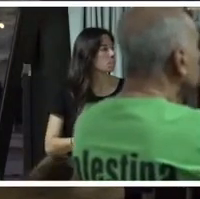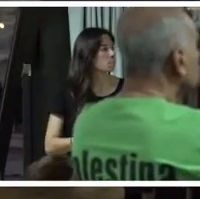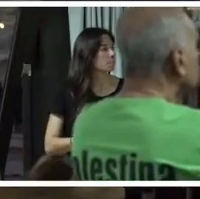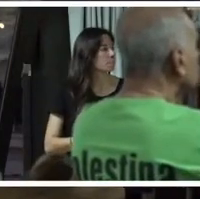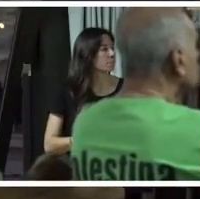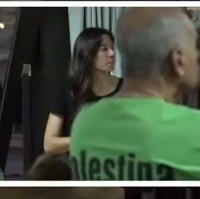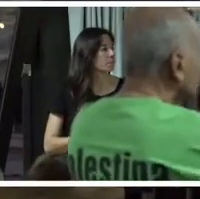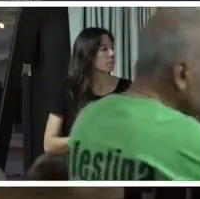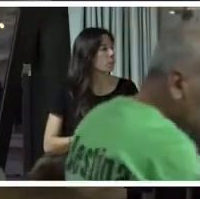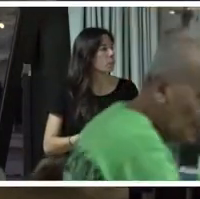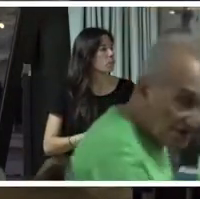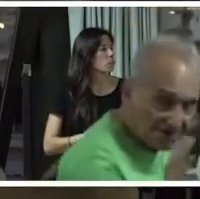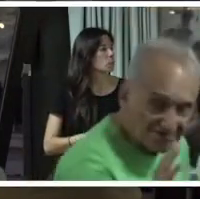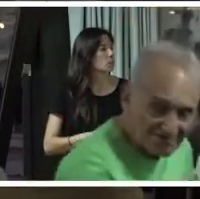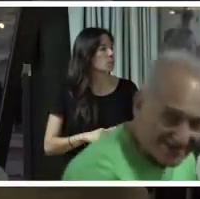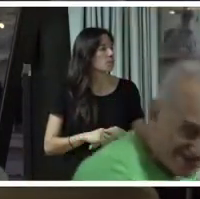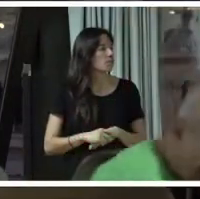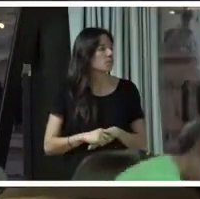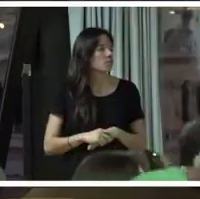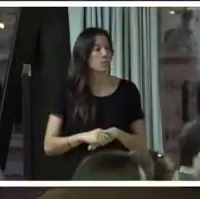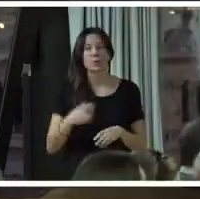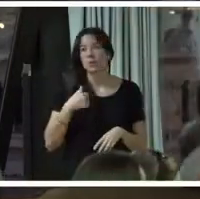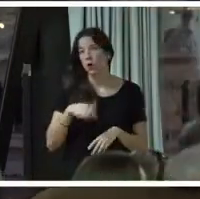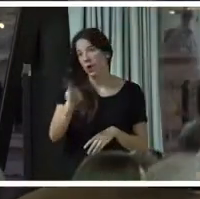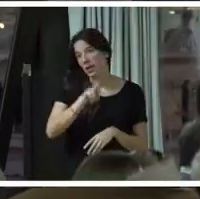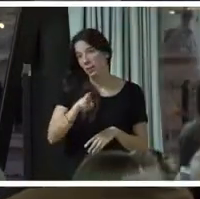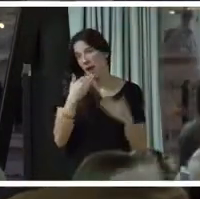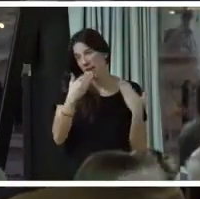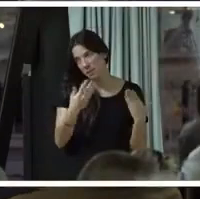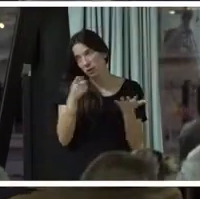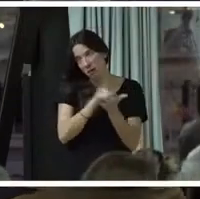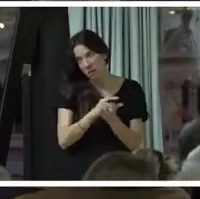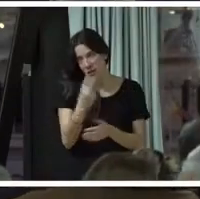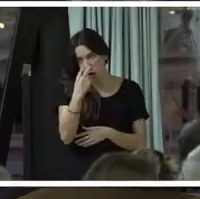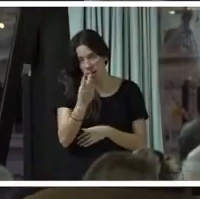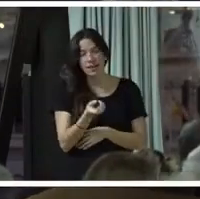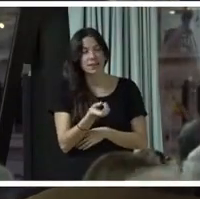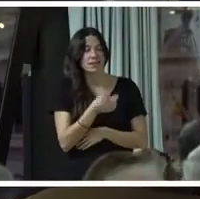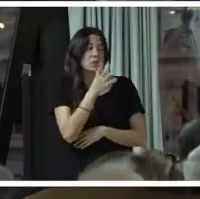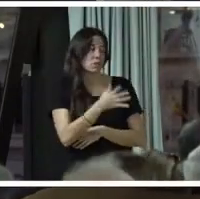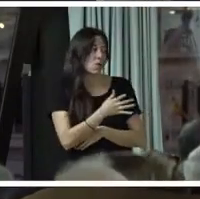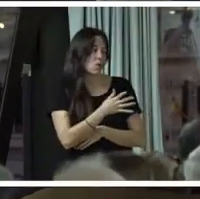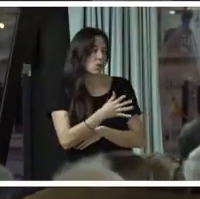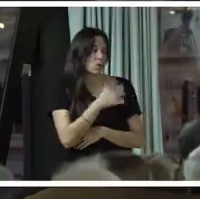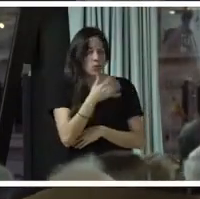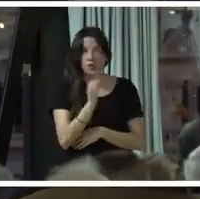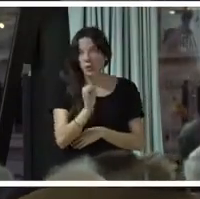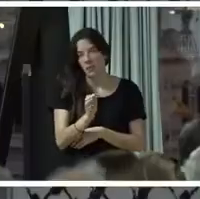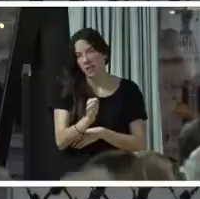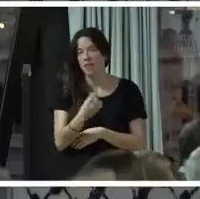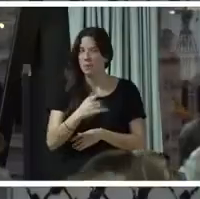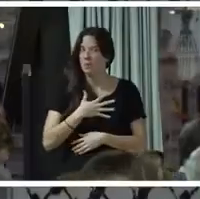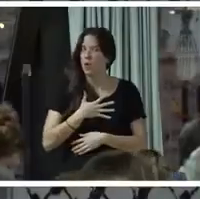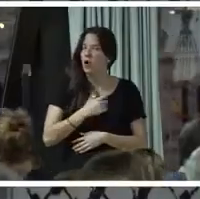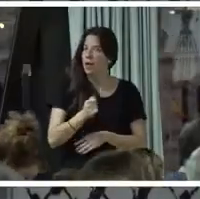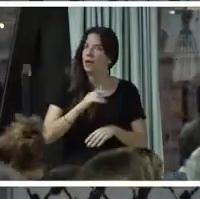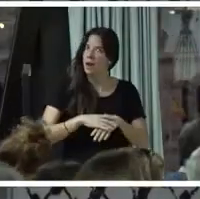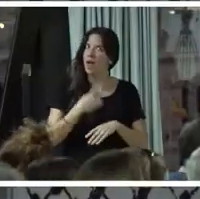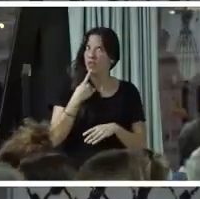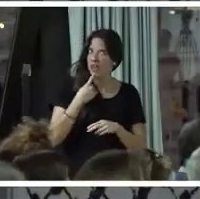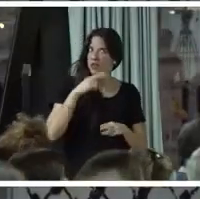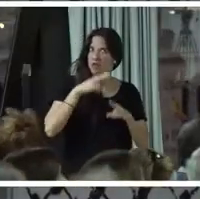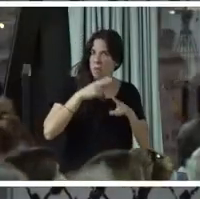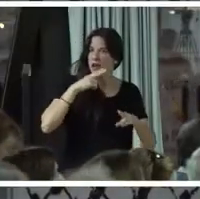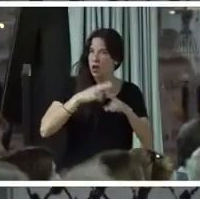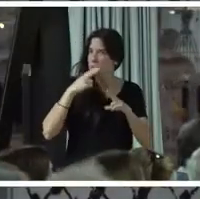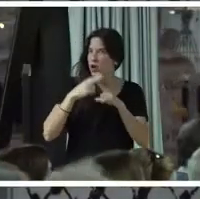gracias Pues me reitero el agradecimiento J porque hay que tener coraje para ponerle nombre